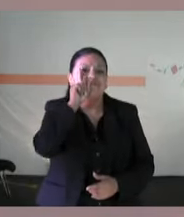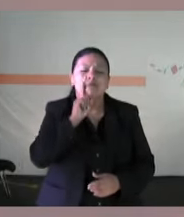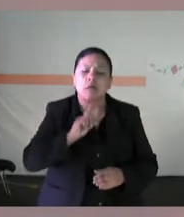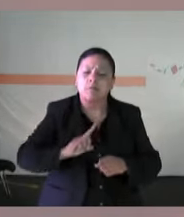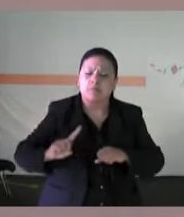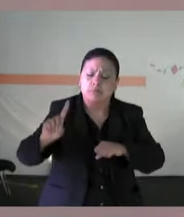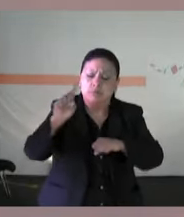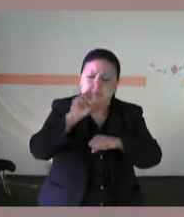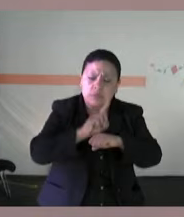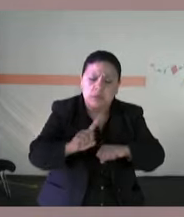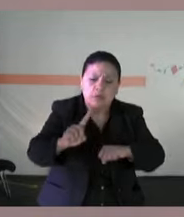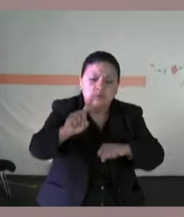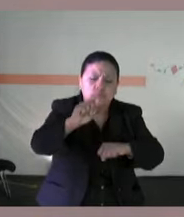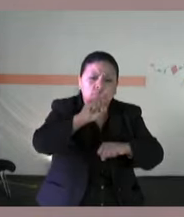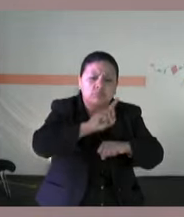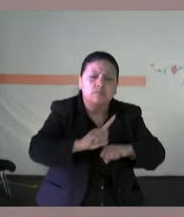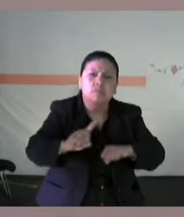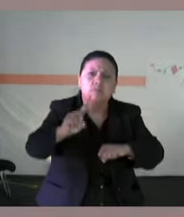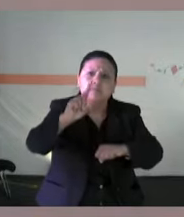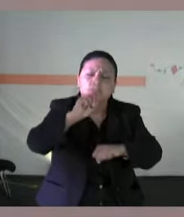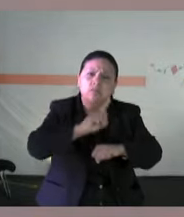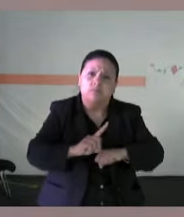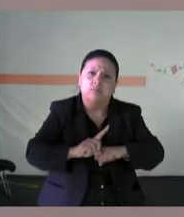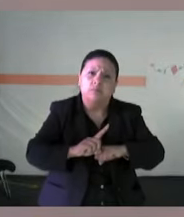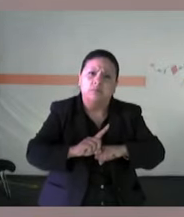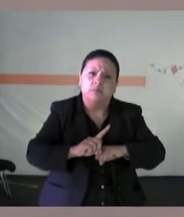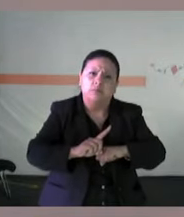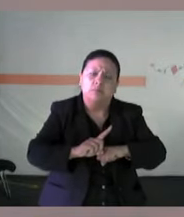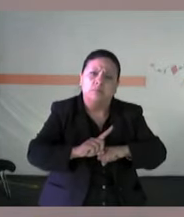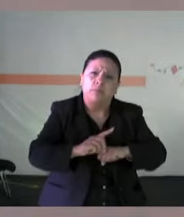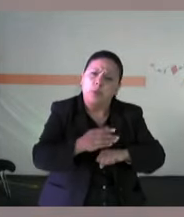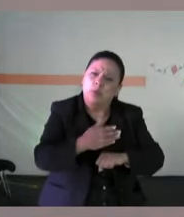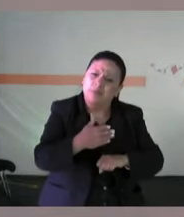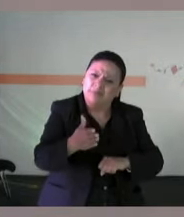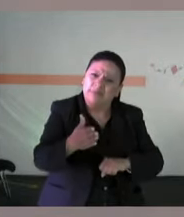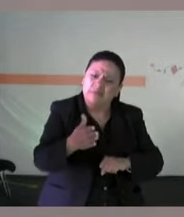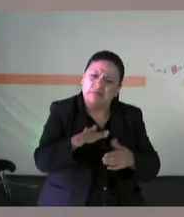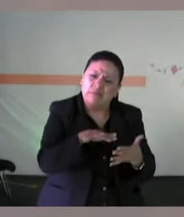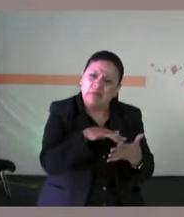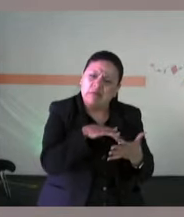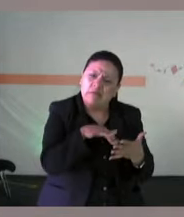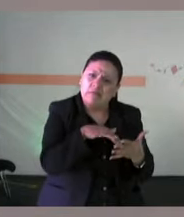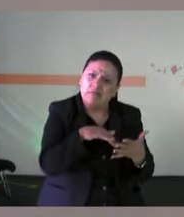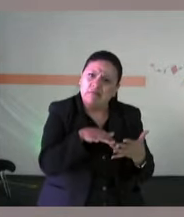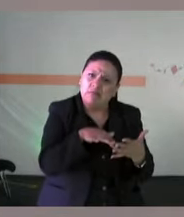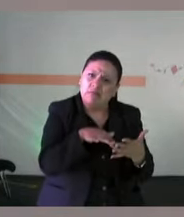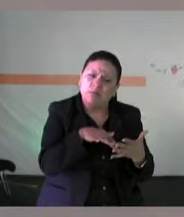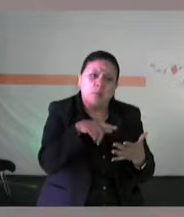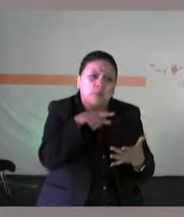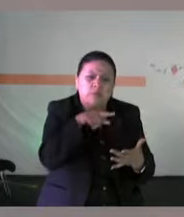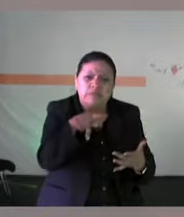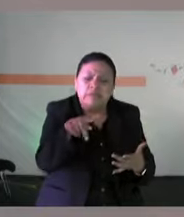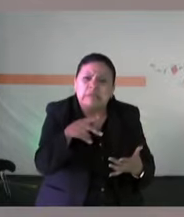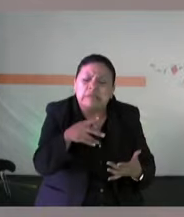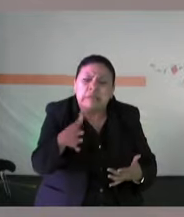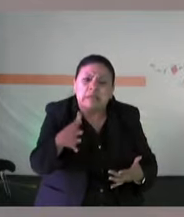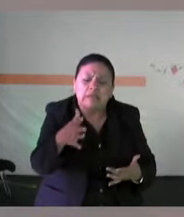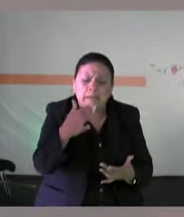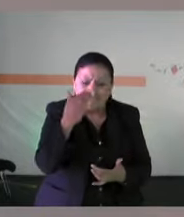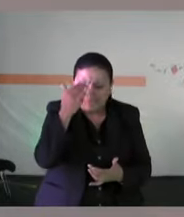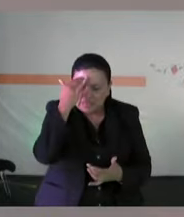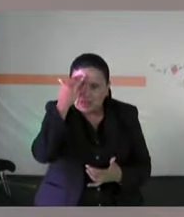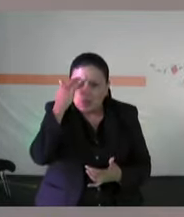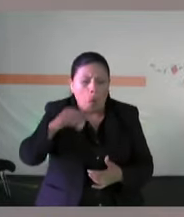¿Ustedes han leído ese número? ¿Ustedes se han puesto a pensar que 11